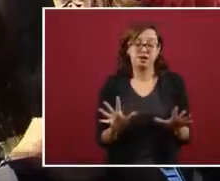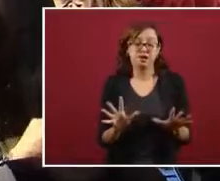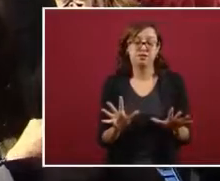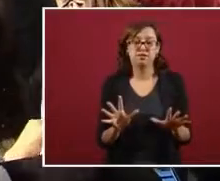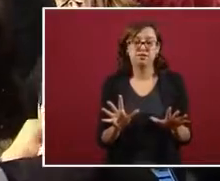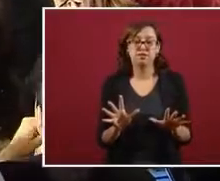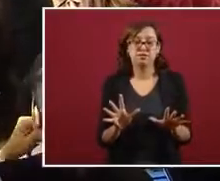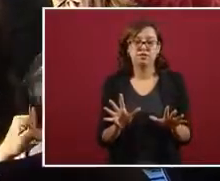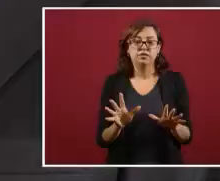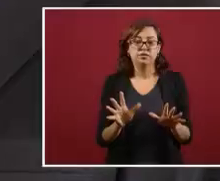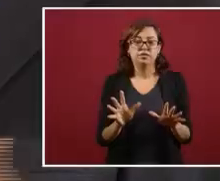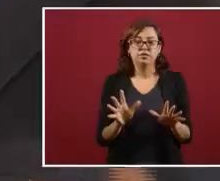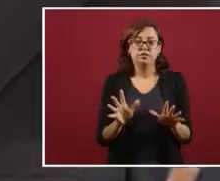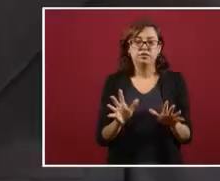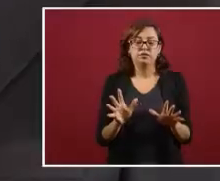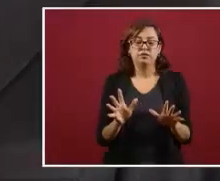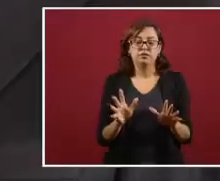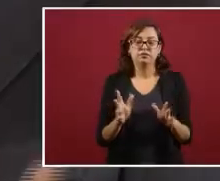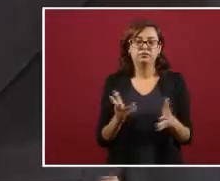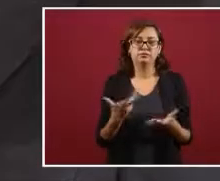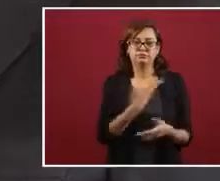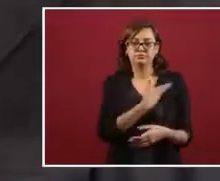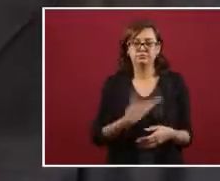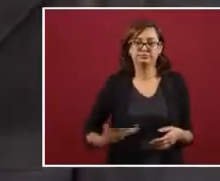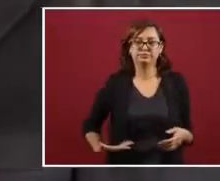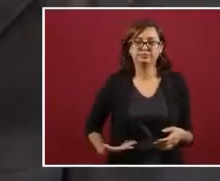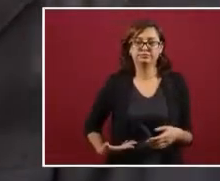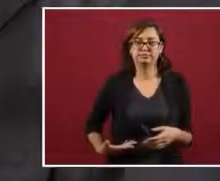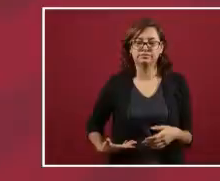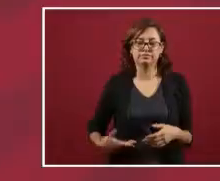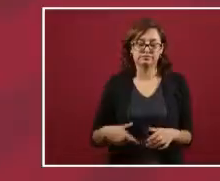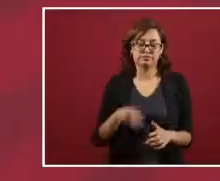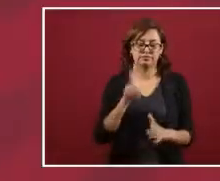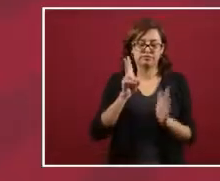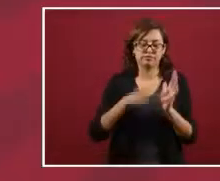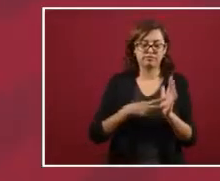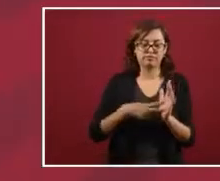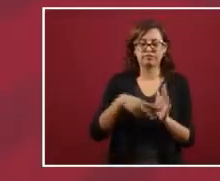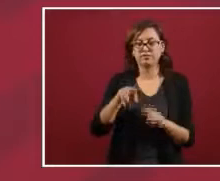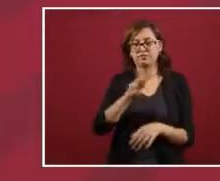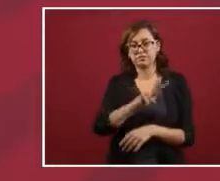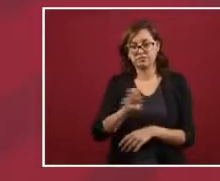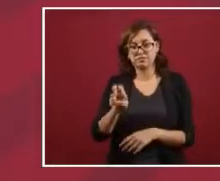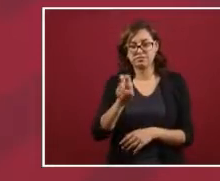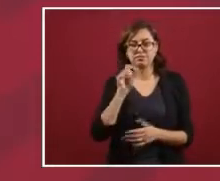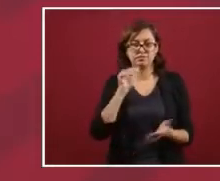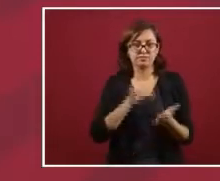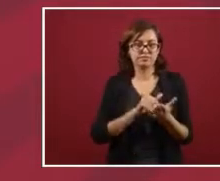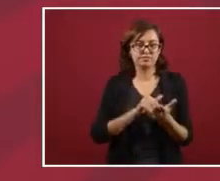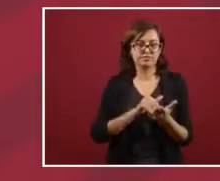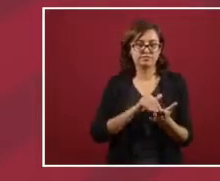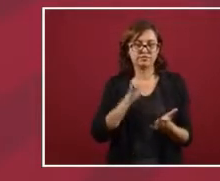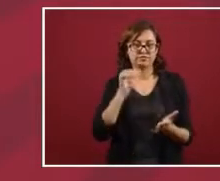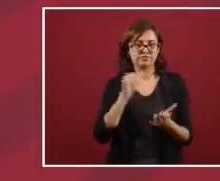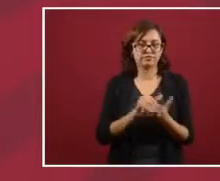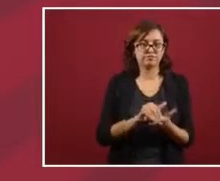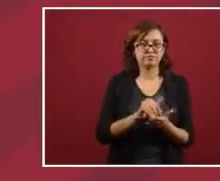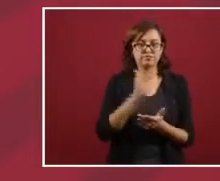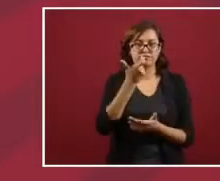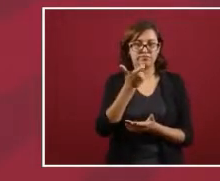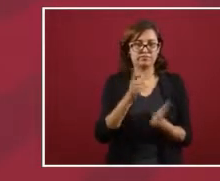estamos hablando en el caso de presidencia de 2,200 millones de pesos de